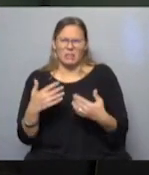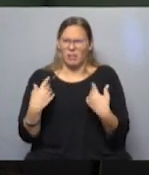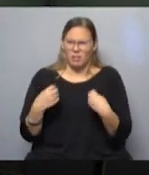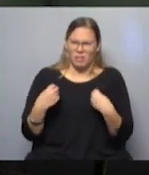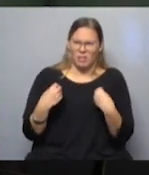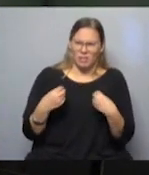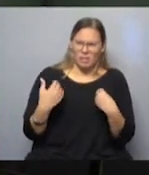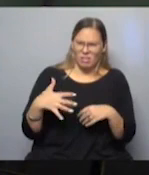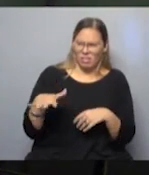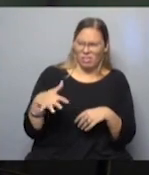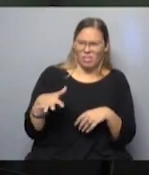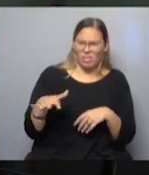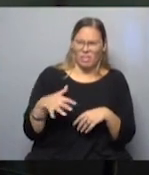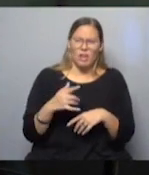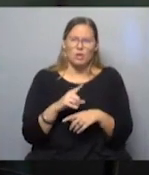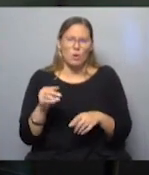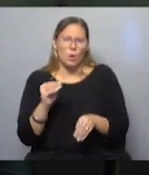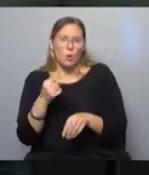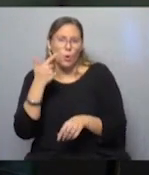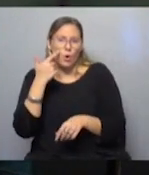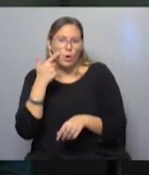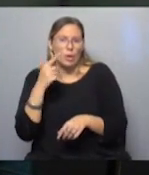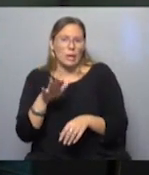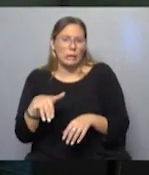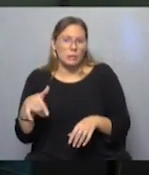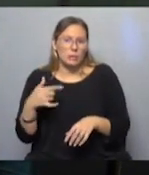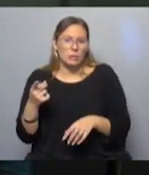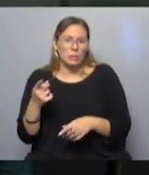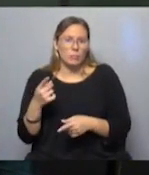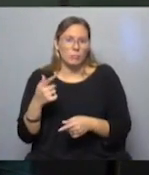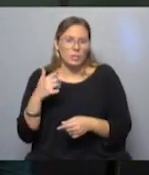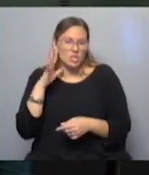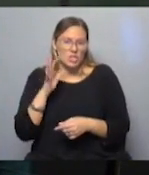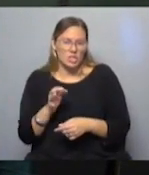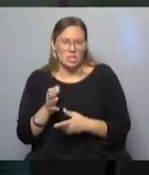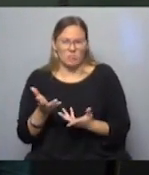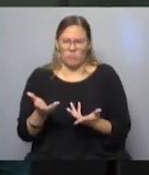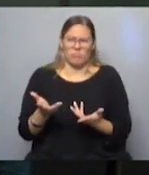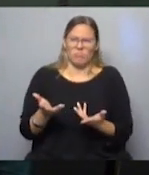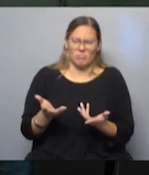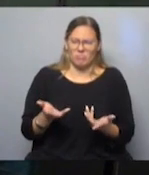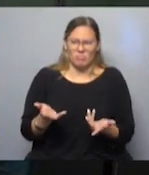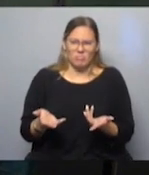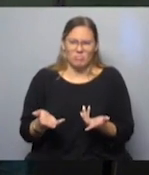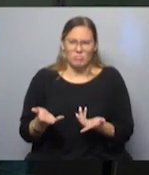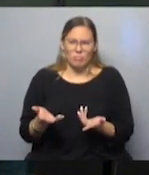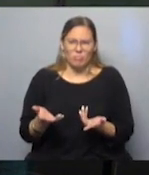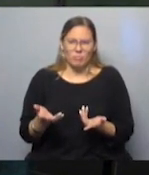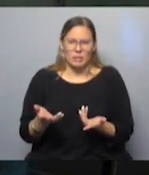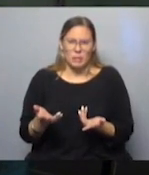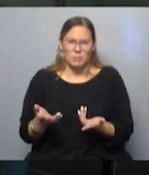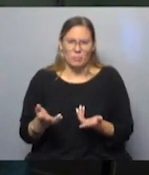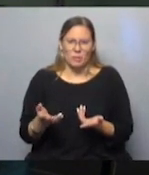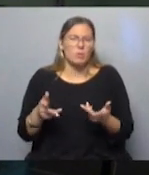ser inculta la niña clara imagínate nada me parecía yo que senna estaban